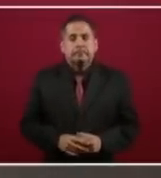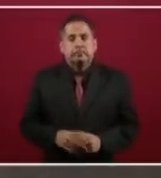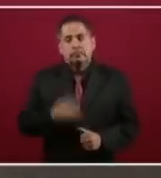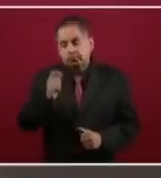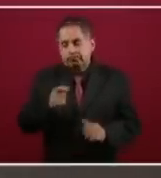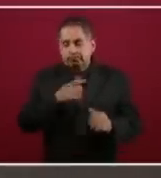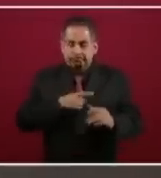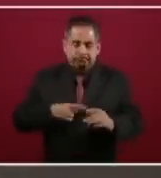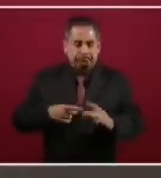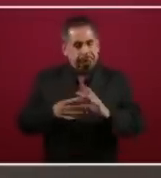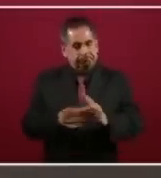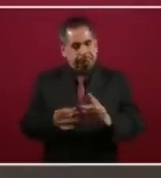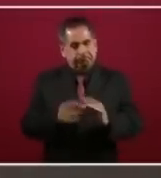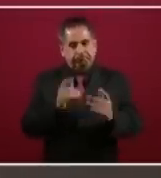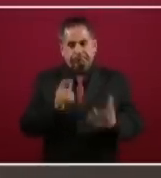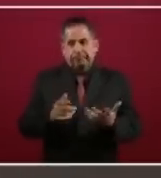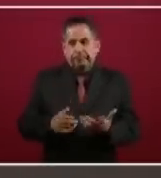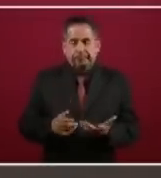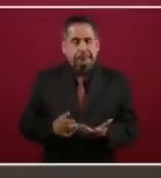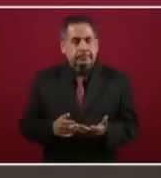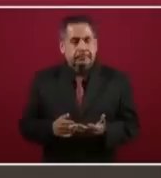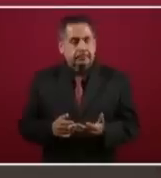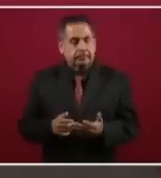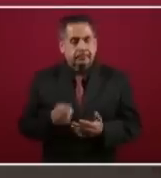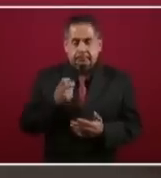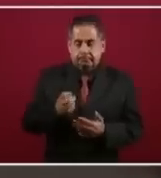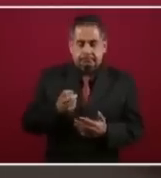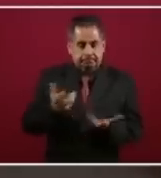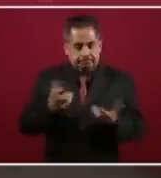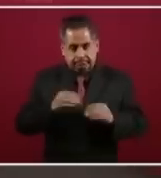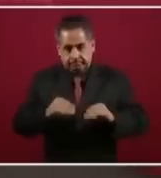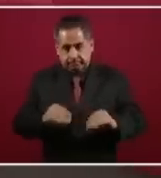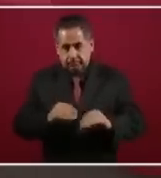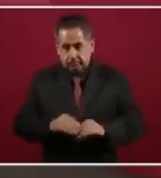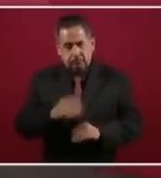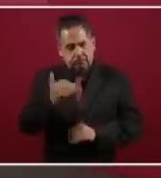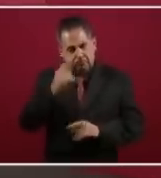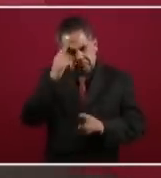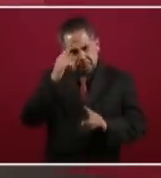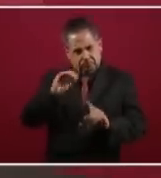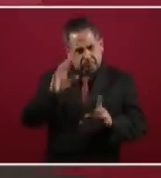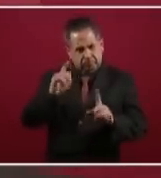se debe a eso estas acciones y no dudo